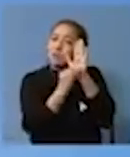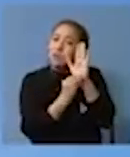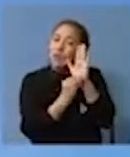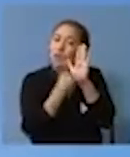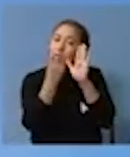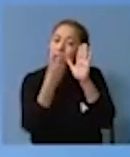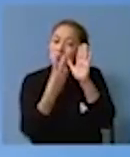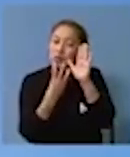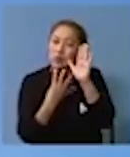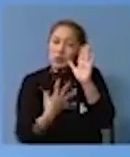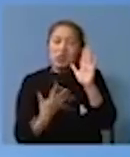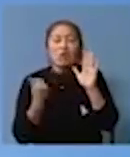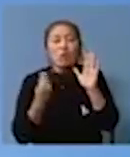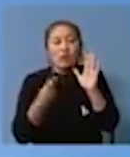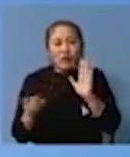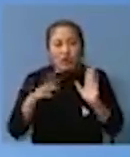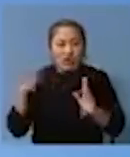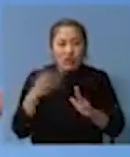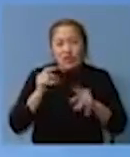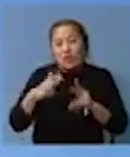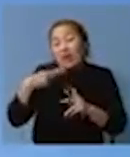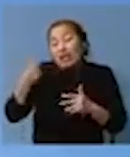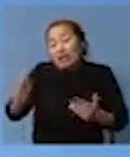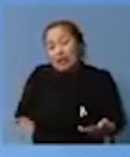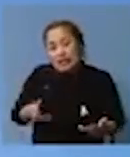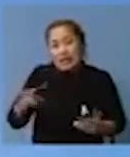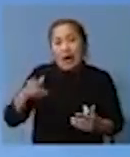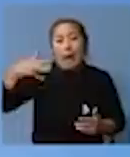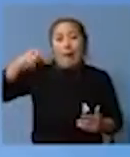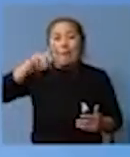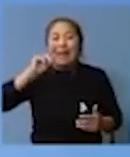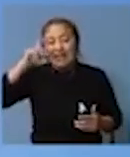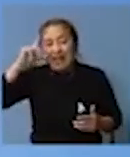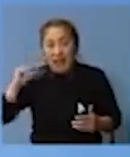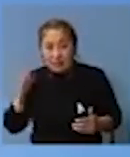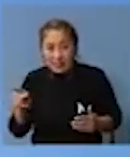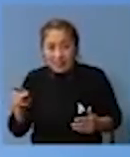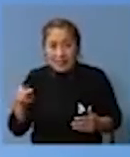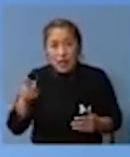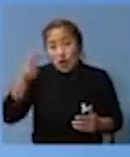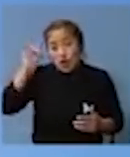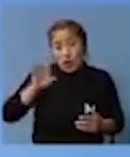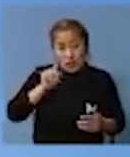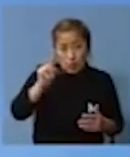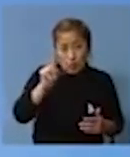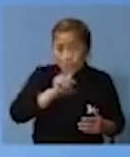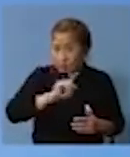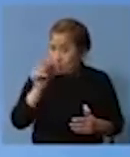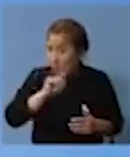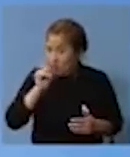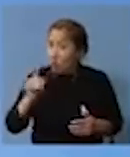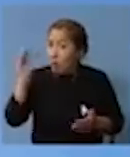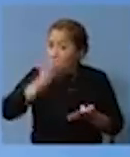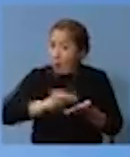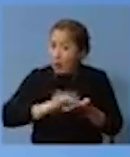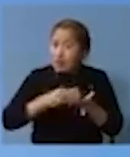de la lista, todos decíamos, bueno, la hija de Julio Ferreira, Mariela Ferreira puntualmente, pero no era el único. Claro. No era el único.